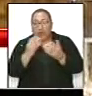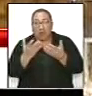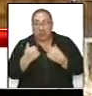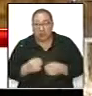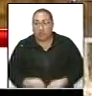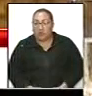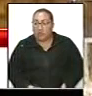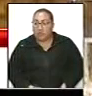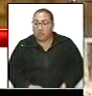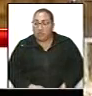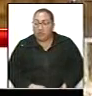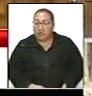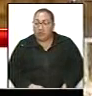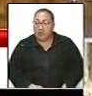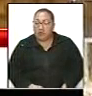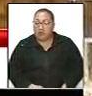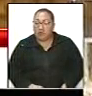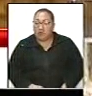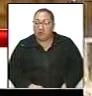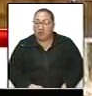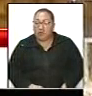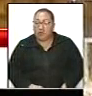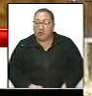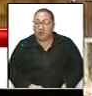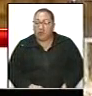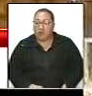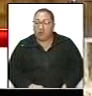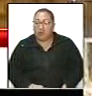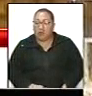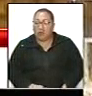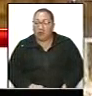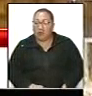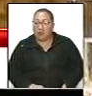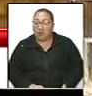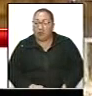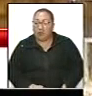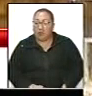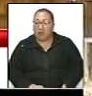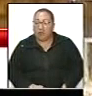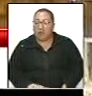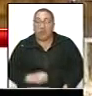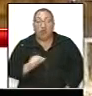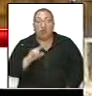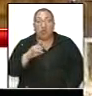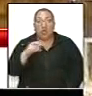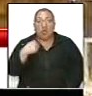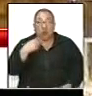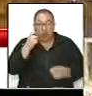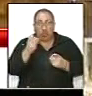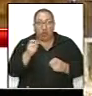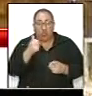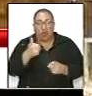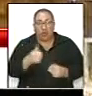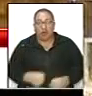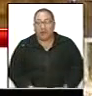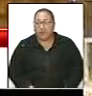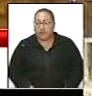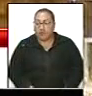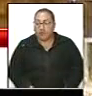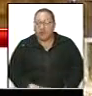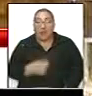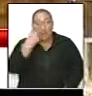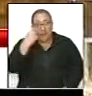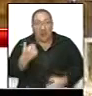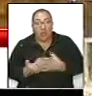las universidades a la SUNEDU que SUNEDU tiene que revisar con toda la dedicación y seriedad que supone este proceso, ¿no? Pero